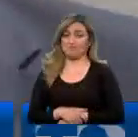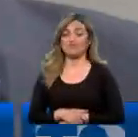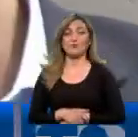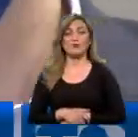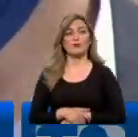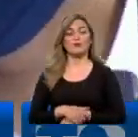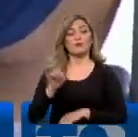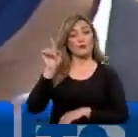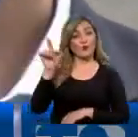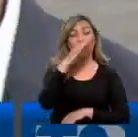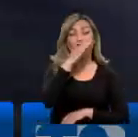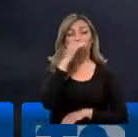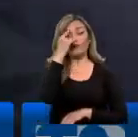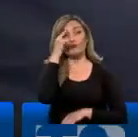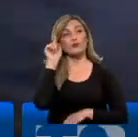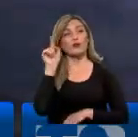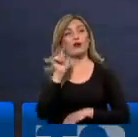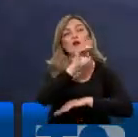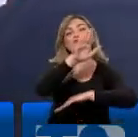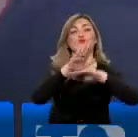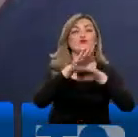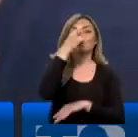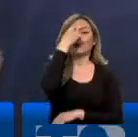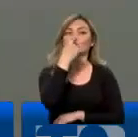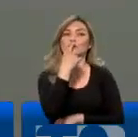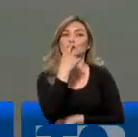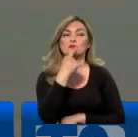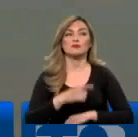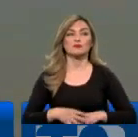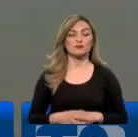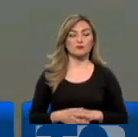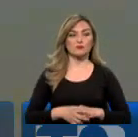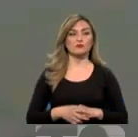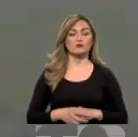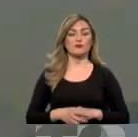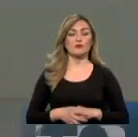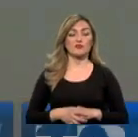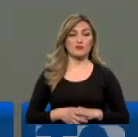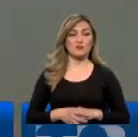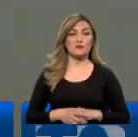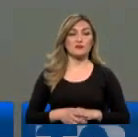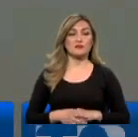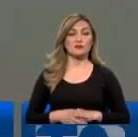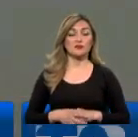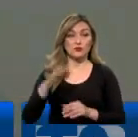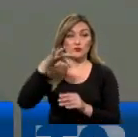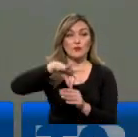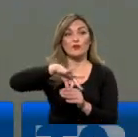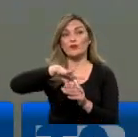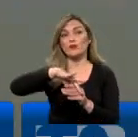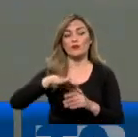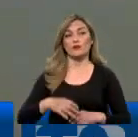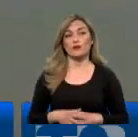se define el binomio correísta y se habla del perfil de Yacu Pérez. El negocio es pasar a la segunda vuelta en términos electorales